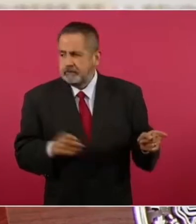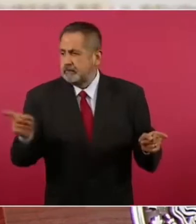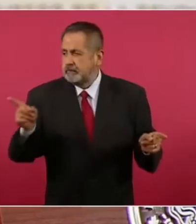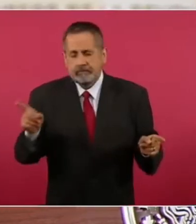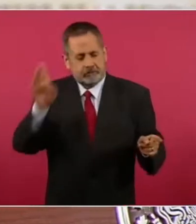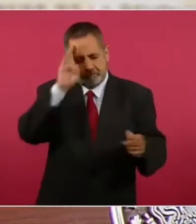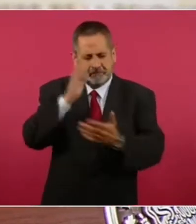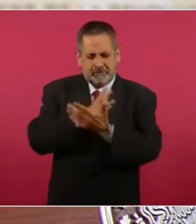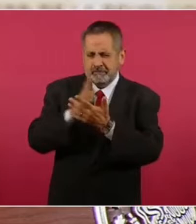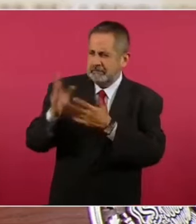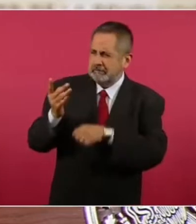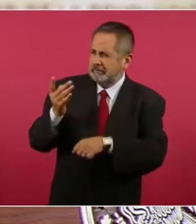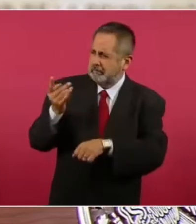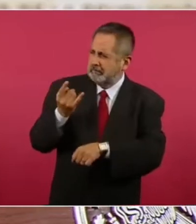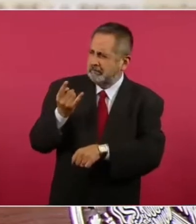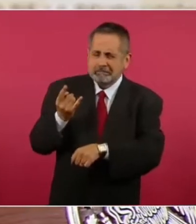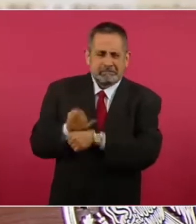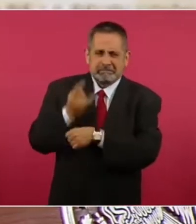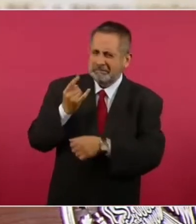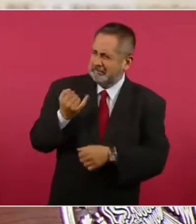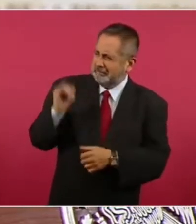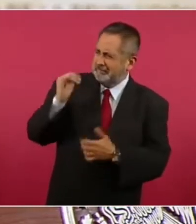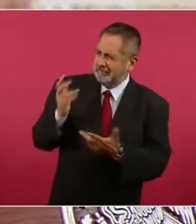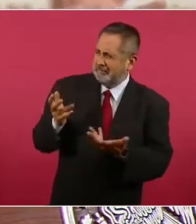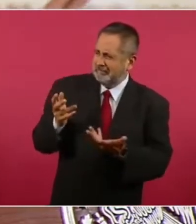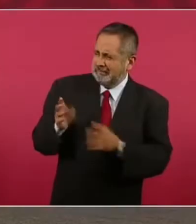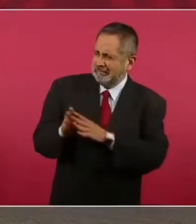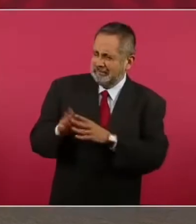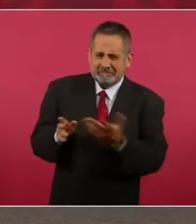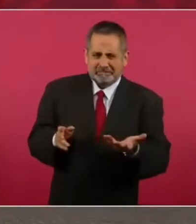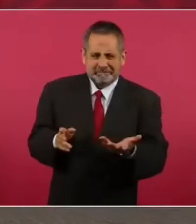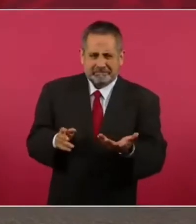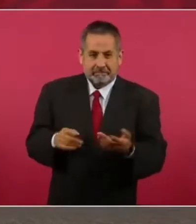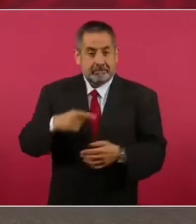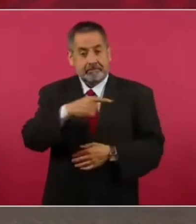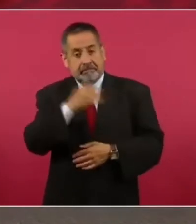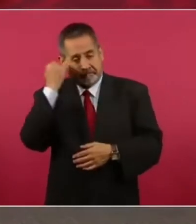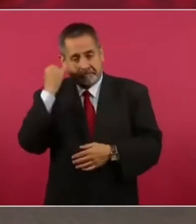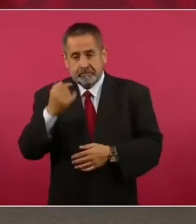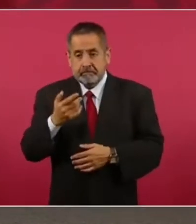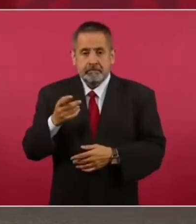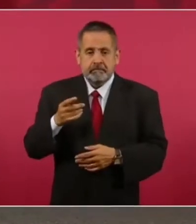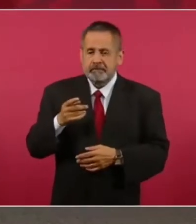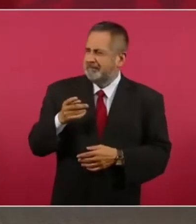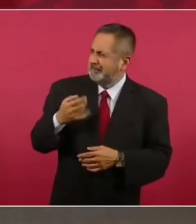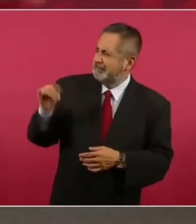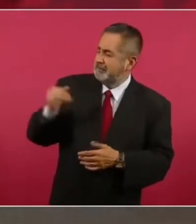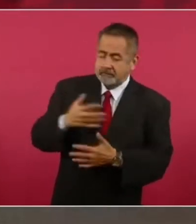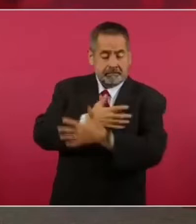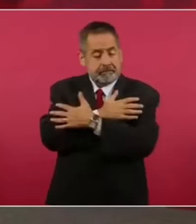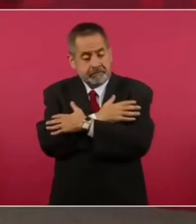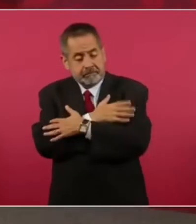desproporción, un dislate. ¿Cómo? De que abrazos, no